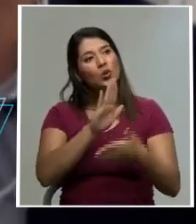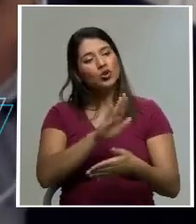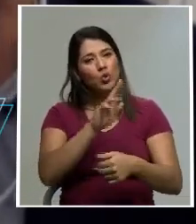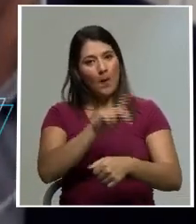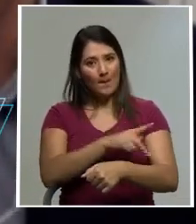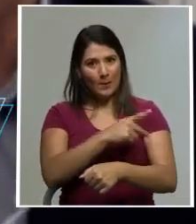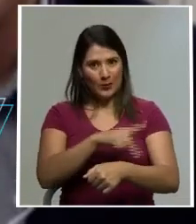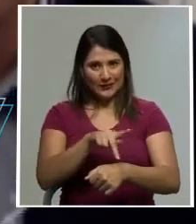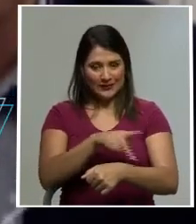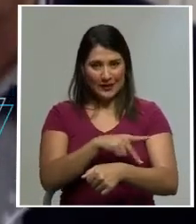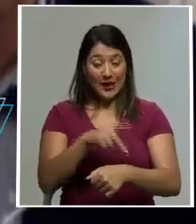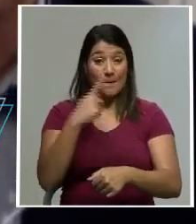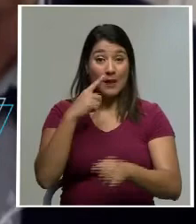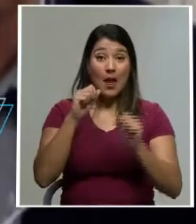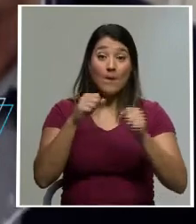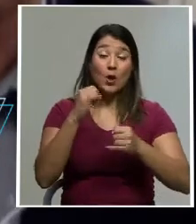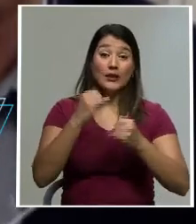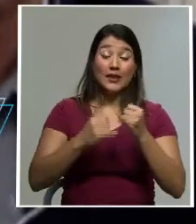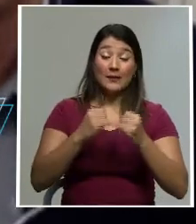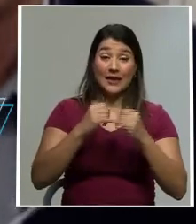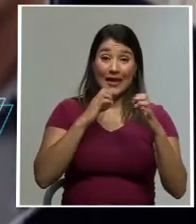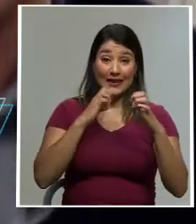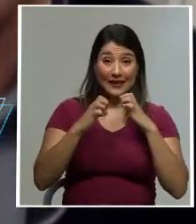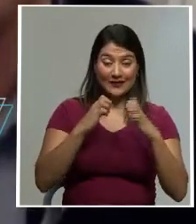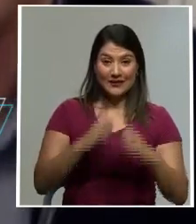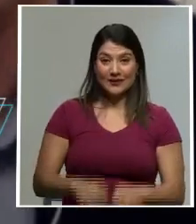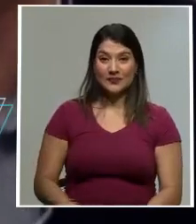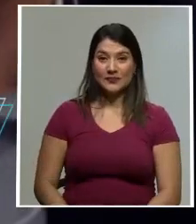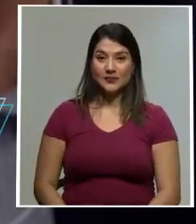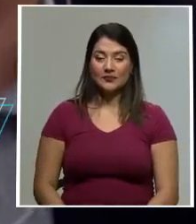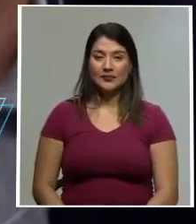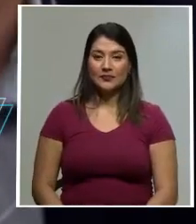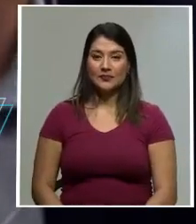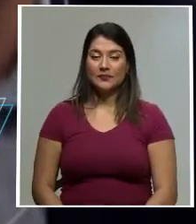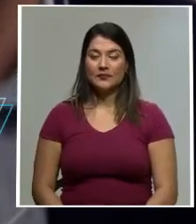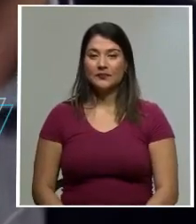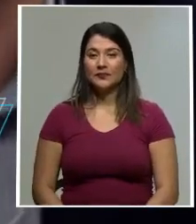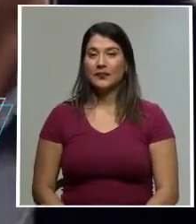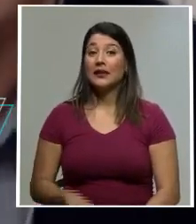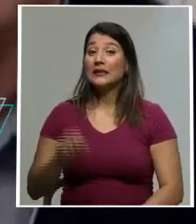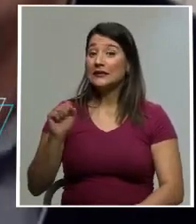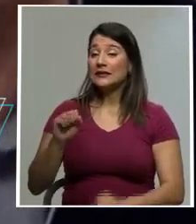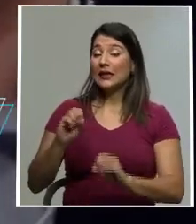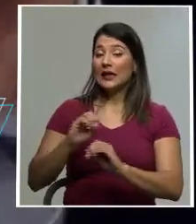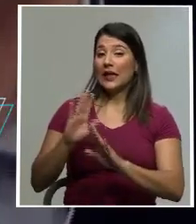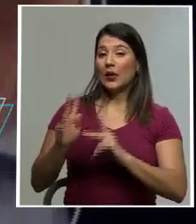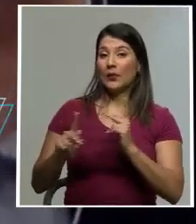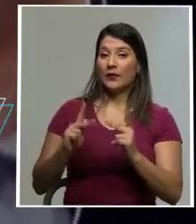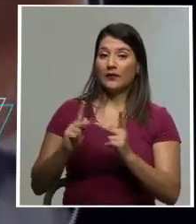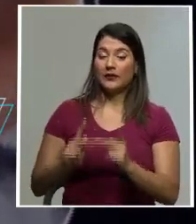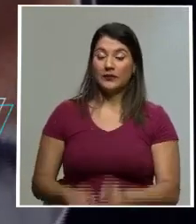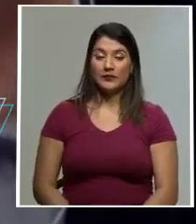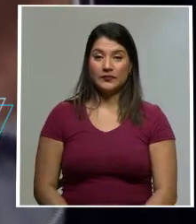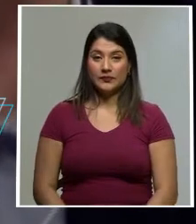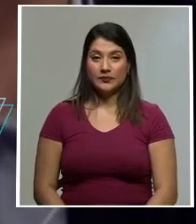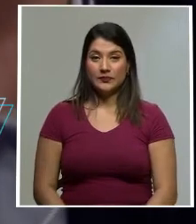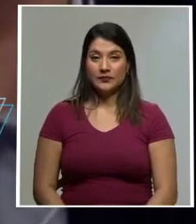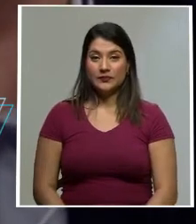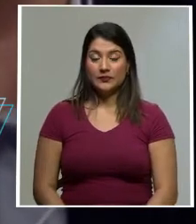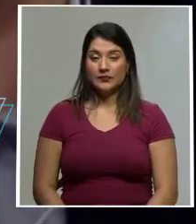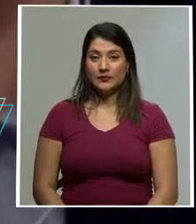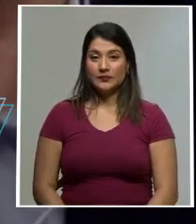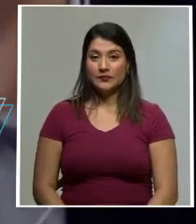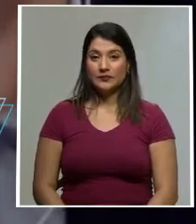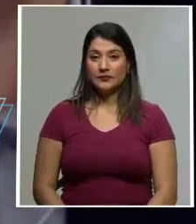poesía para ir cerrando un poco esta entrevista. Ok, perfecto. Voy a acercarme acá.